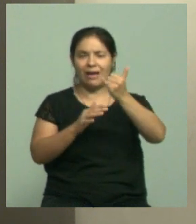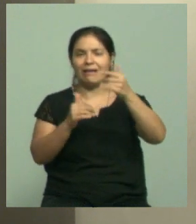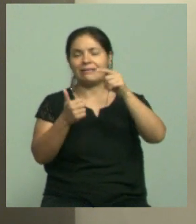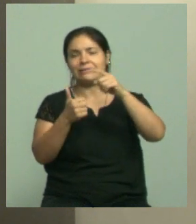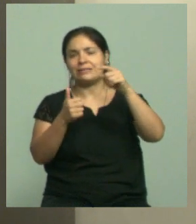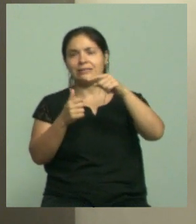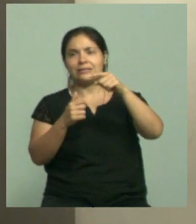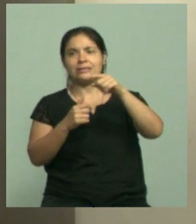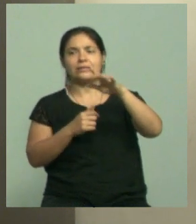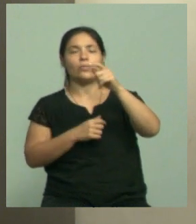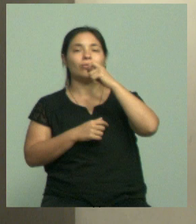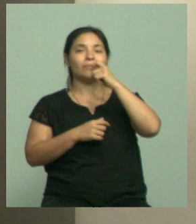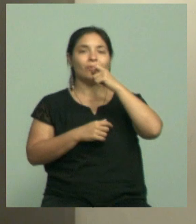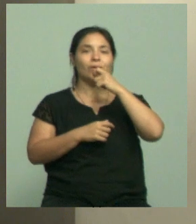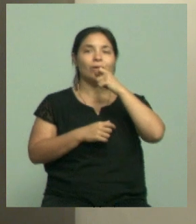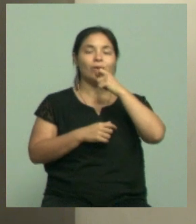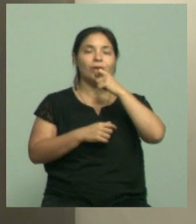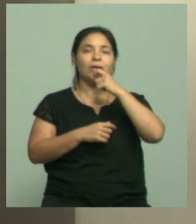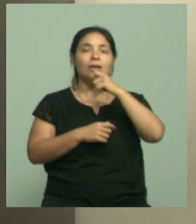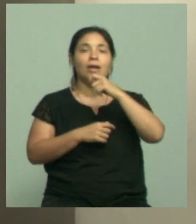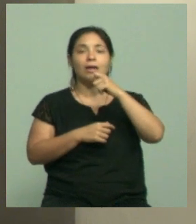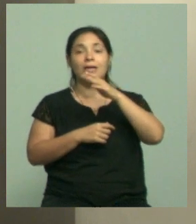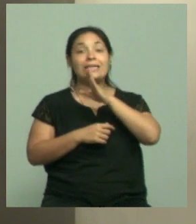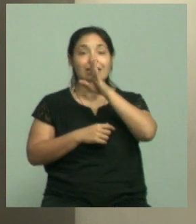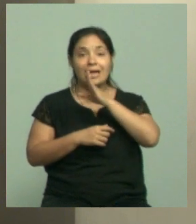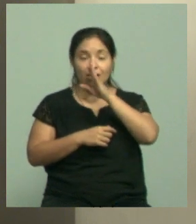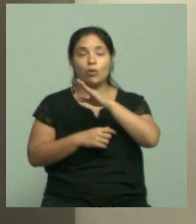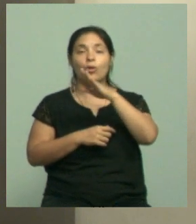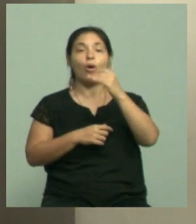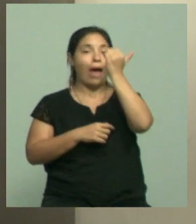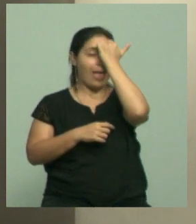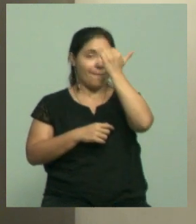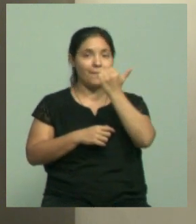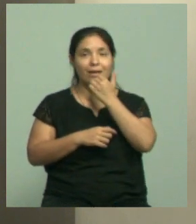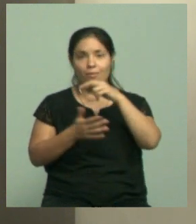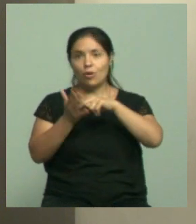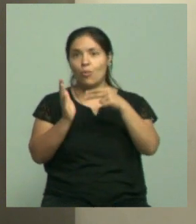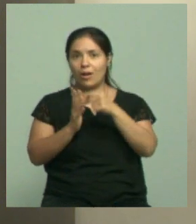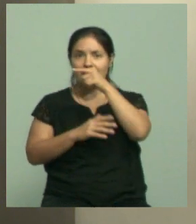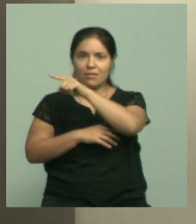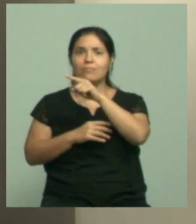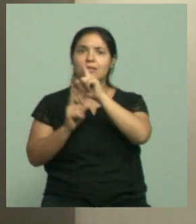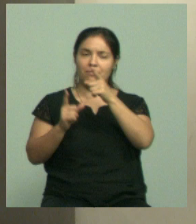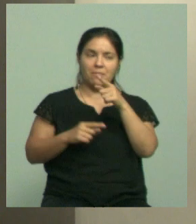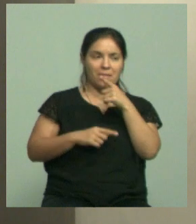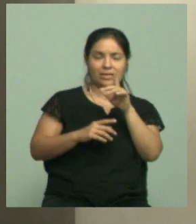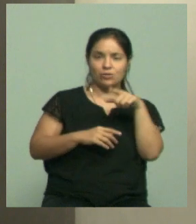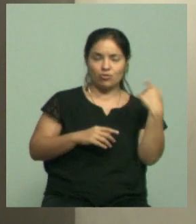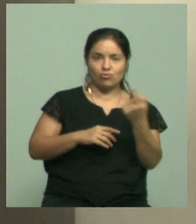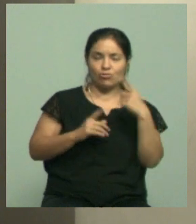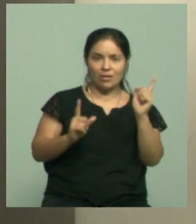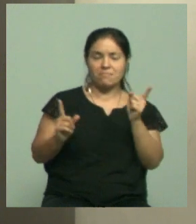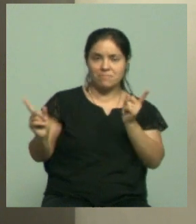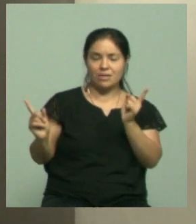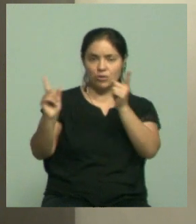con Israel contra Hamas traen de vuelta a colación estos temas. Entonces da cuenta de que se conjuguen estas cuestiones de